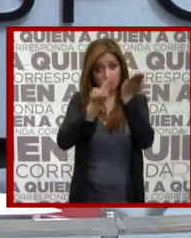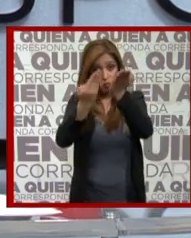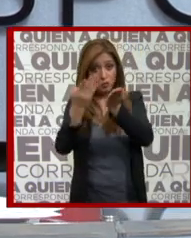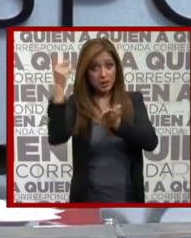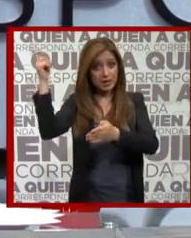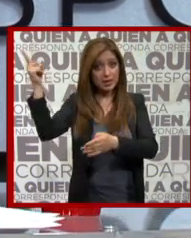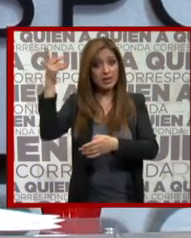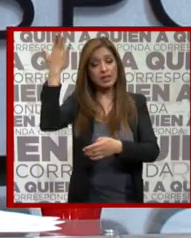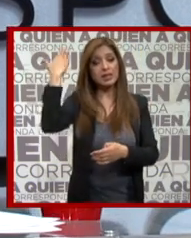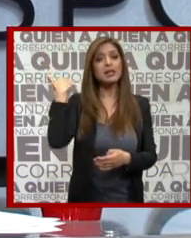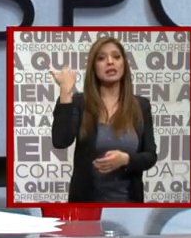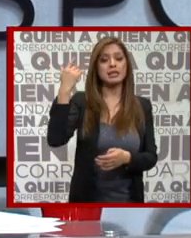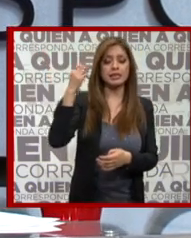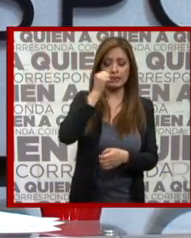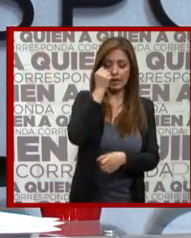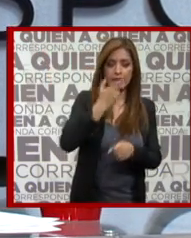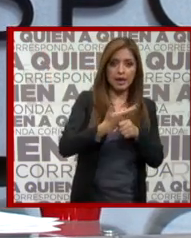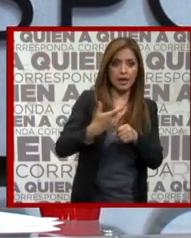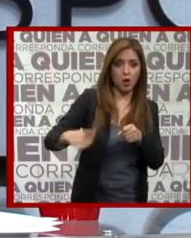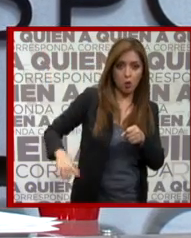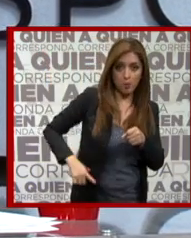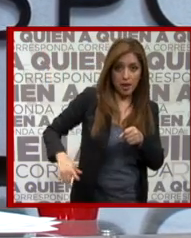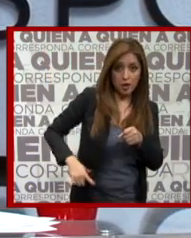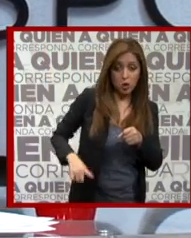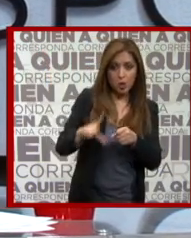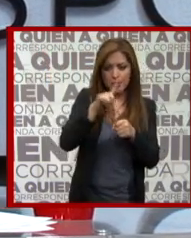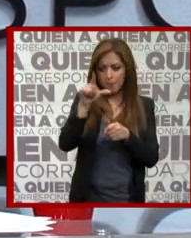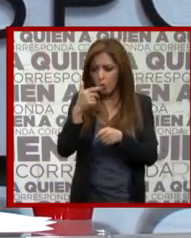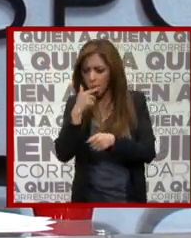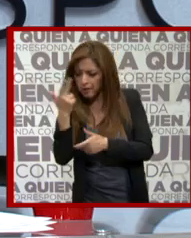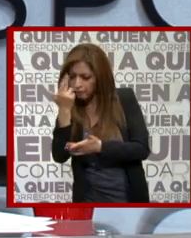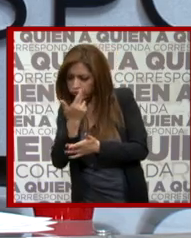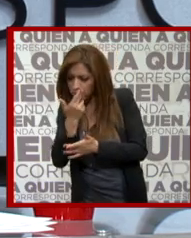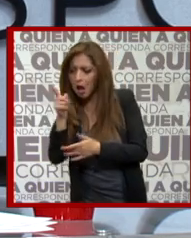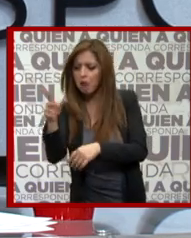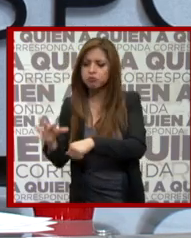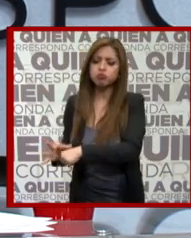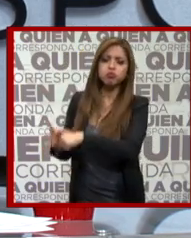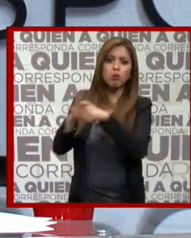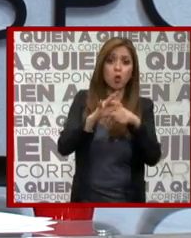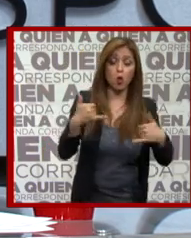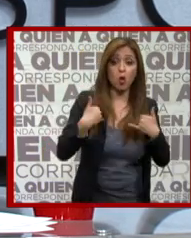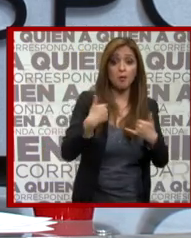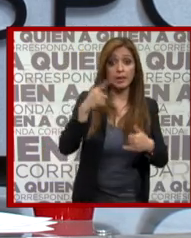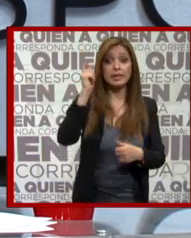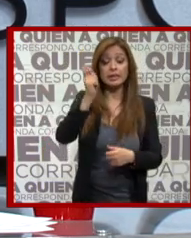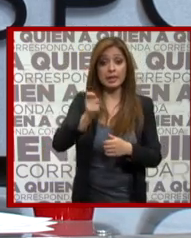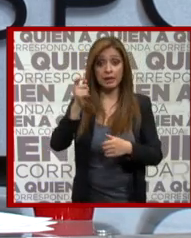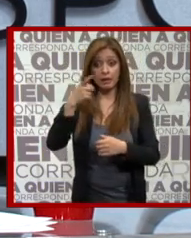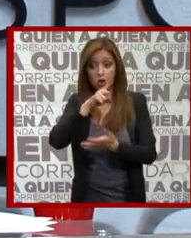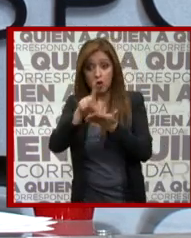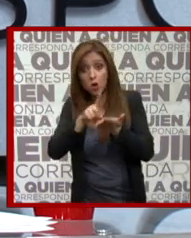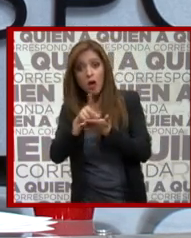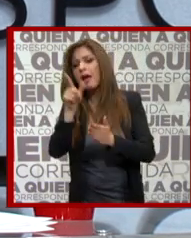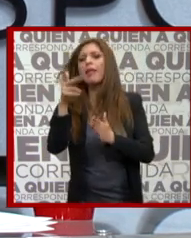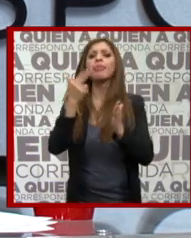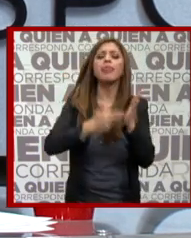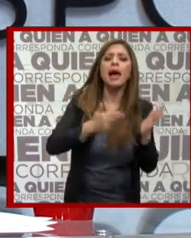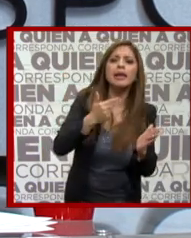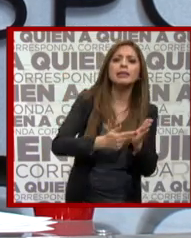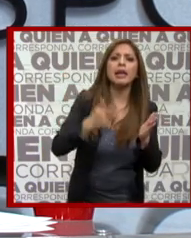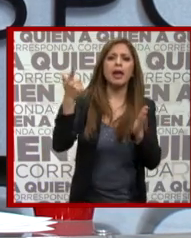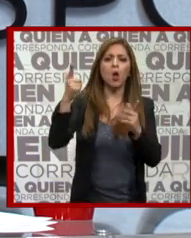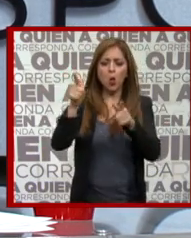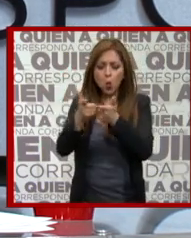Gobernación. Se canaliza el caso de Baby y enfoca a los jóvenes en condición de vulnerabilidad a través de talleres, de grupos de autoestima,